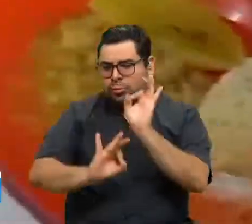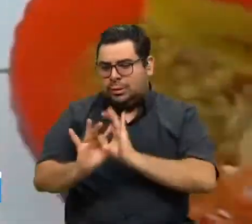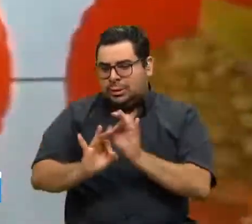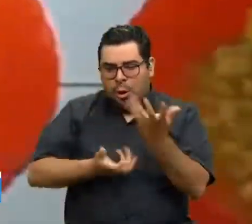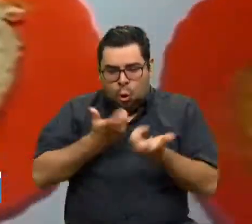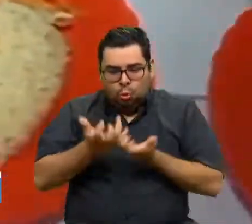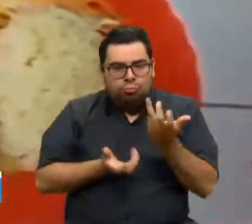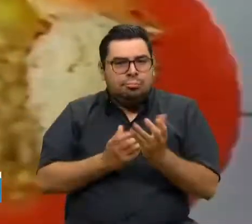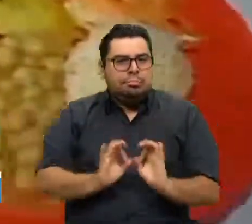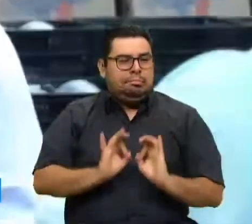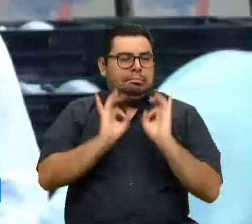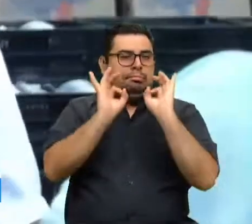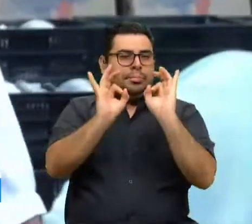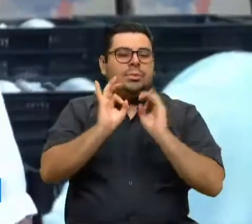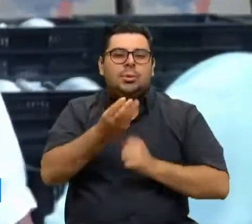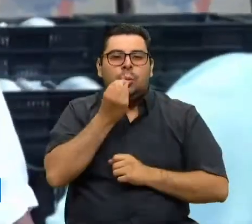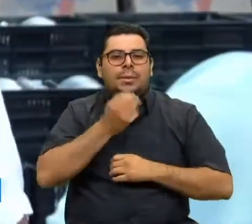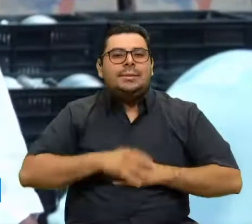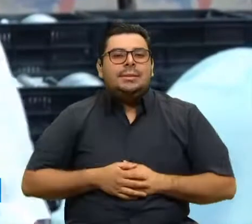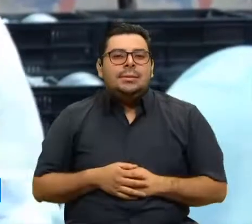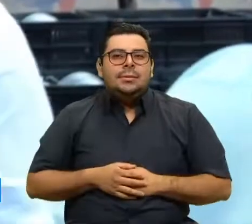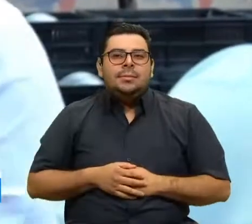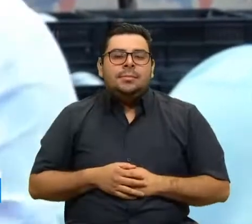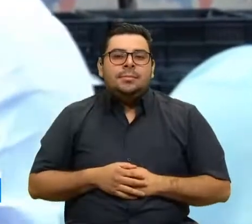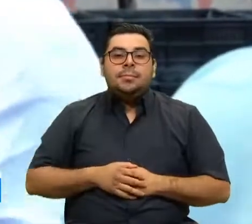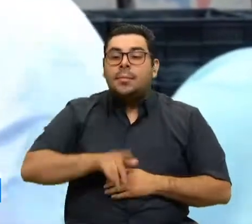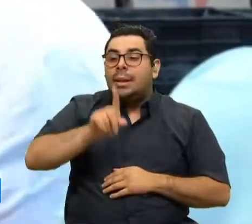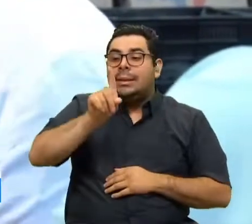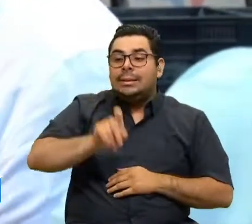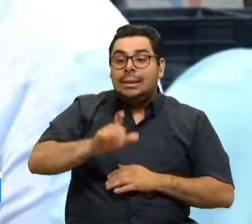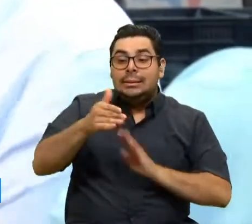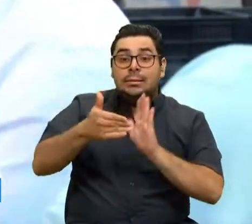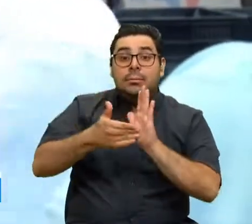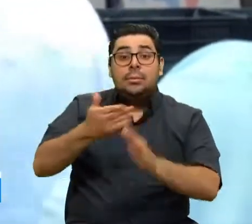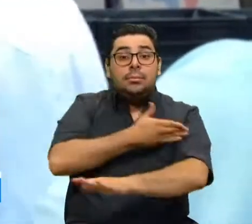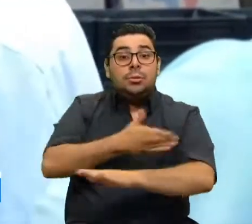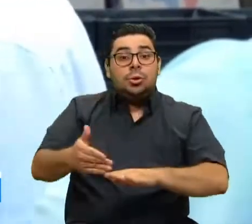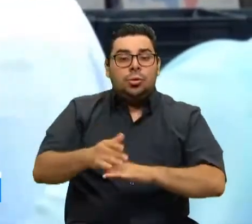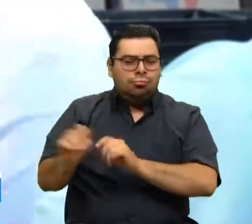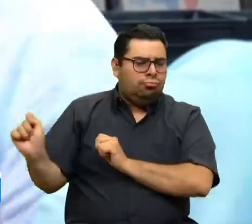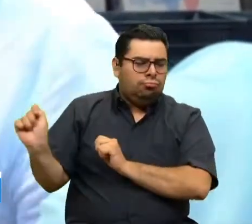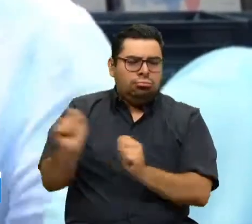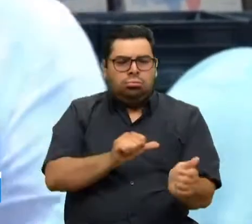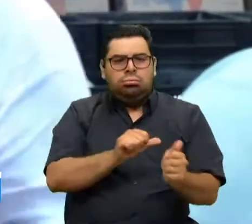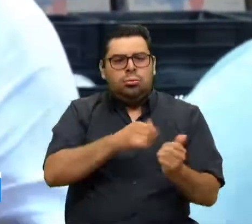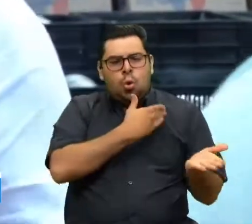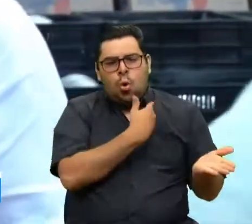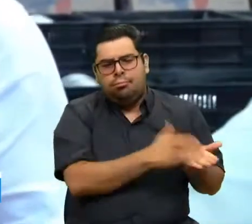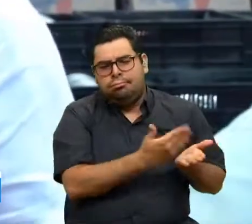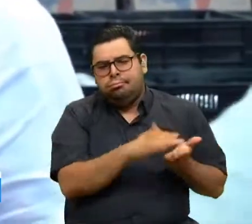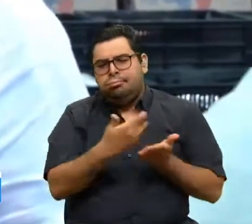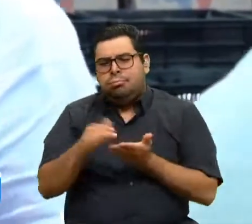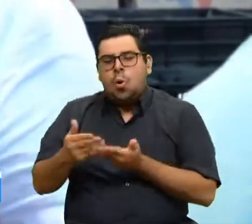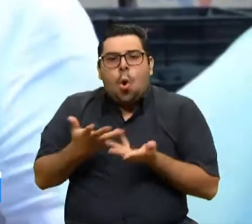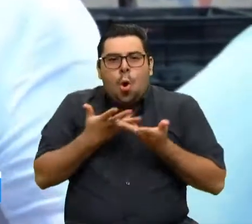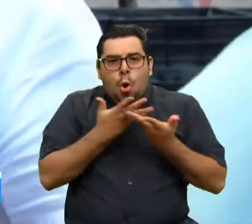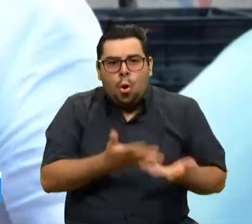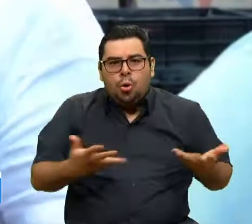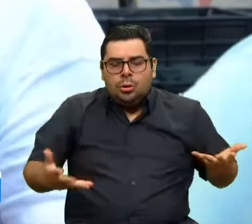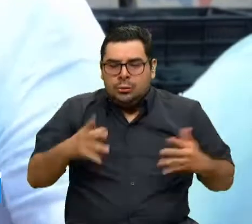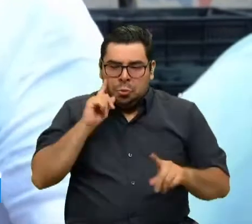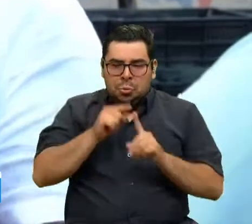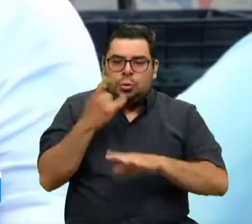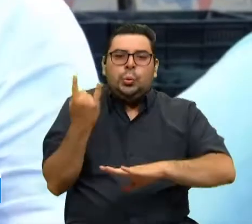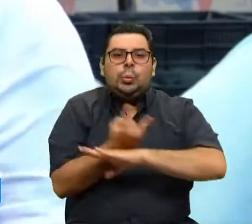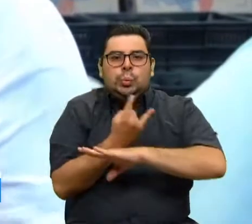alimentos. Más de 6 mil millones de pesos en inversión en menaje para que el servicio de alimentación escolar